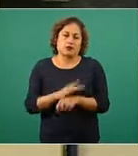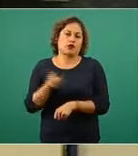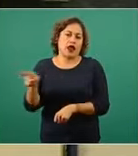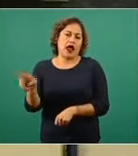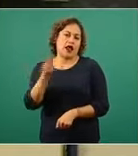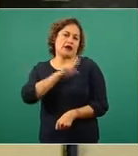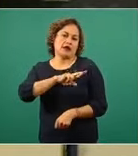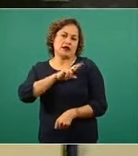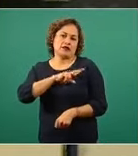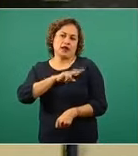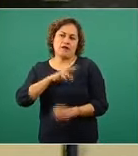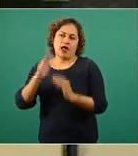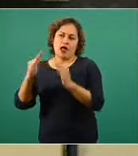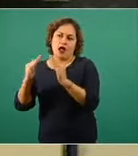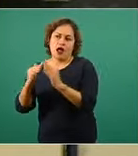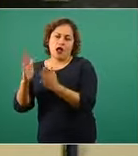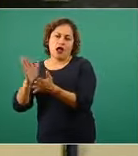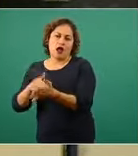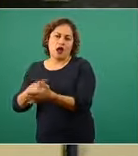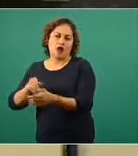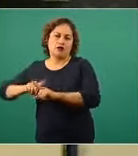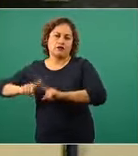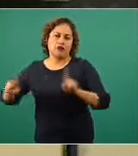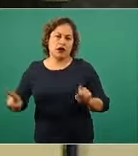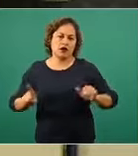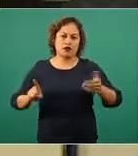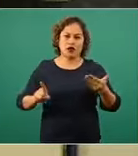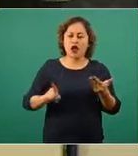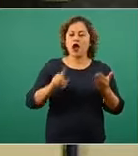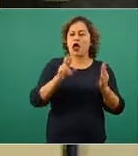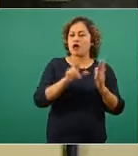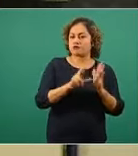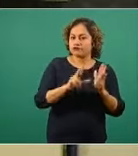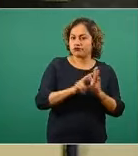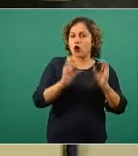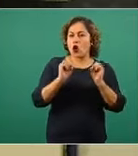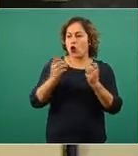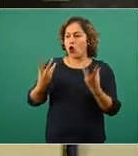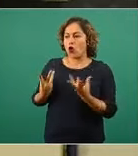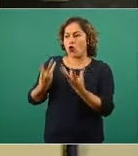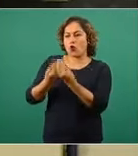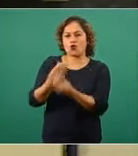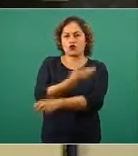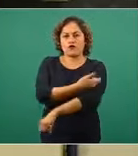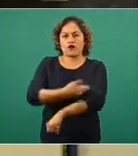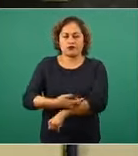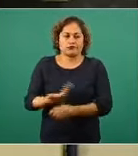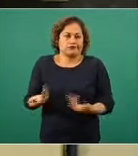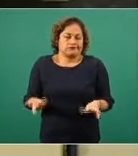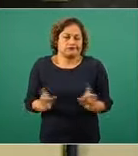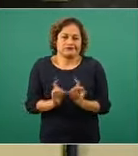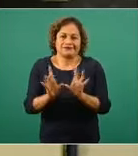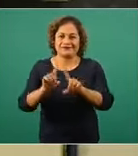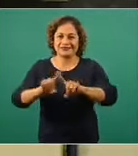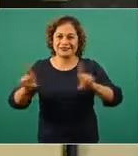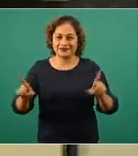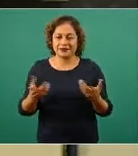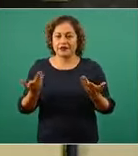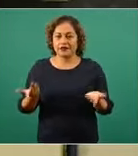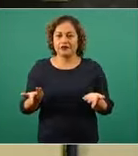el comprobante de domicilio a su nombre, o igual vivían con algún familiar y no tenían el comprobante de domicilio a su nombre. Entonces,